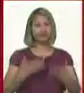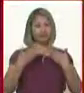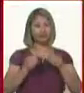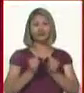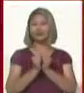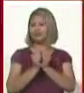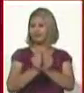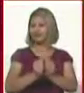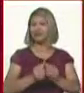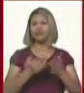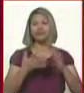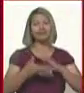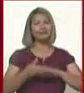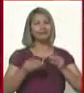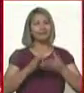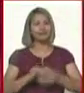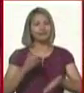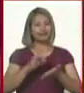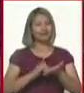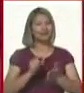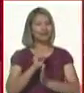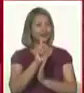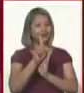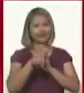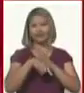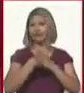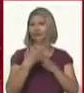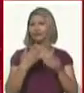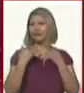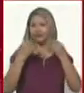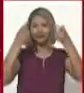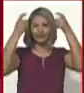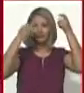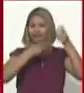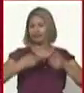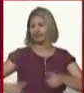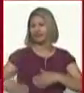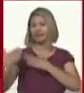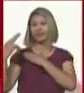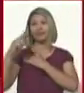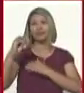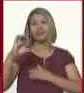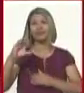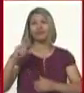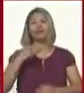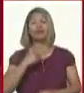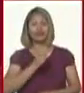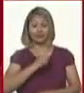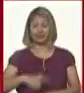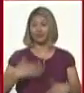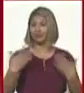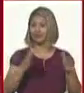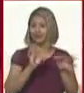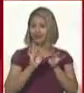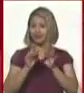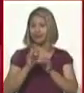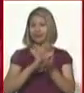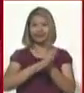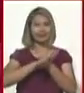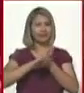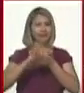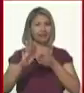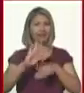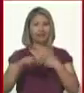Gracias por su compañía. Le tenemos que decir que faltan pocas horas para la coronación de la reina de Santa Cruz, Nicole Rosell, y la alcaldía ya realiza los trabajos de